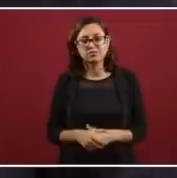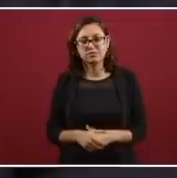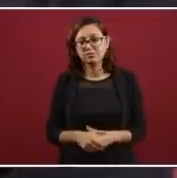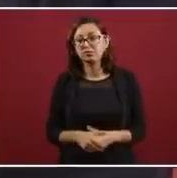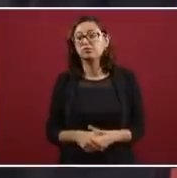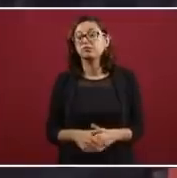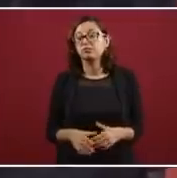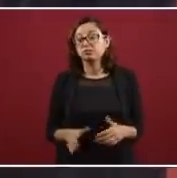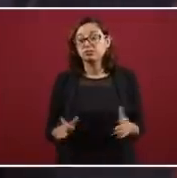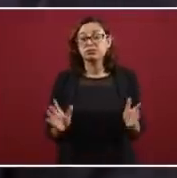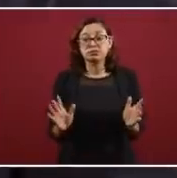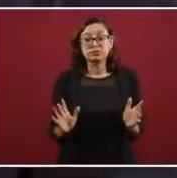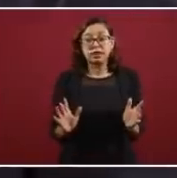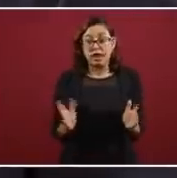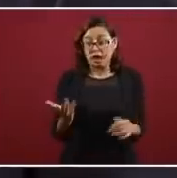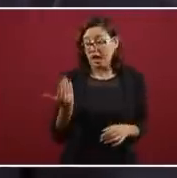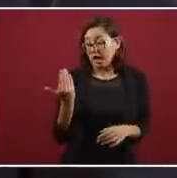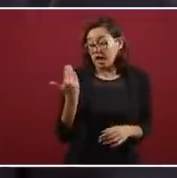Bueno, hasta hace poco